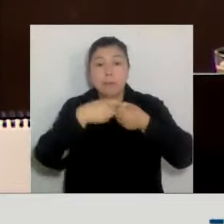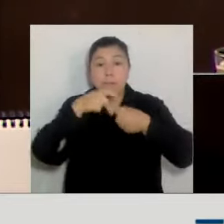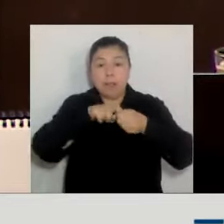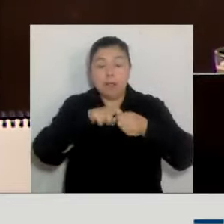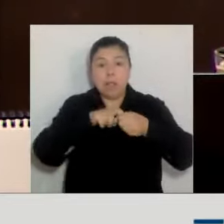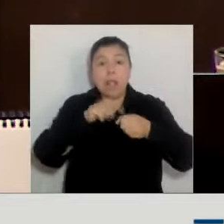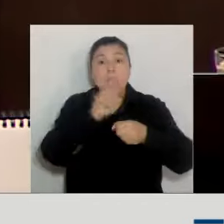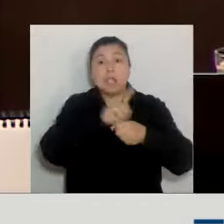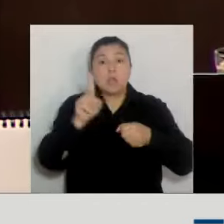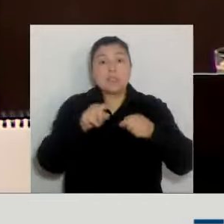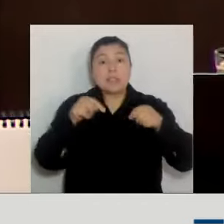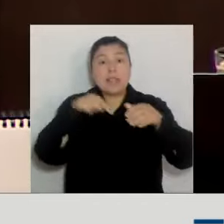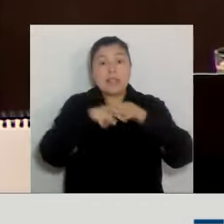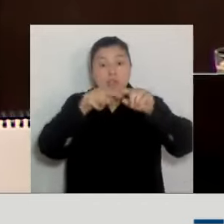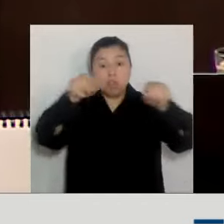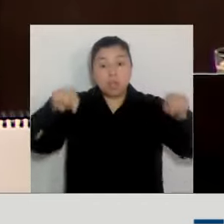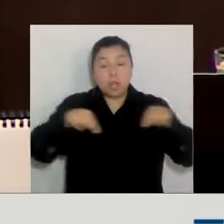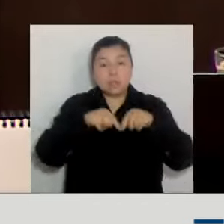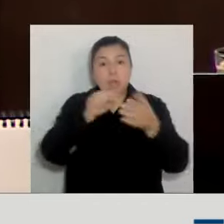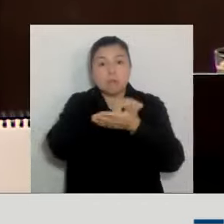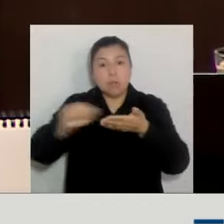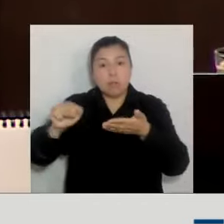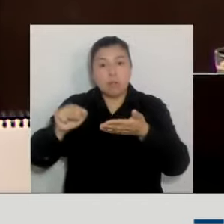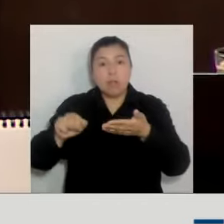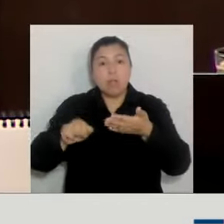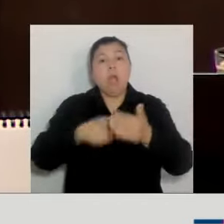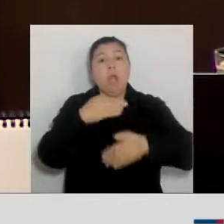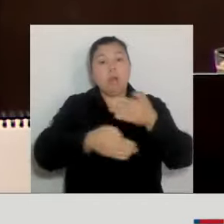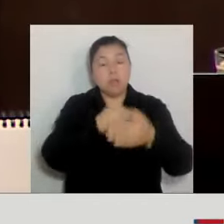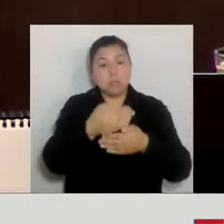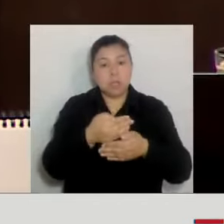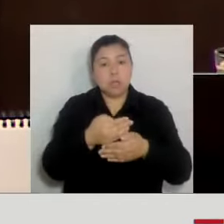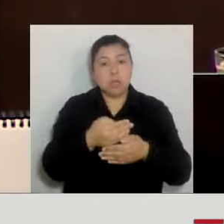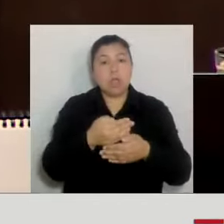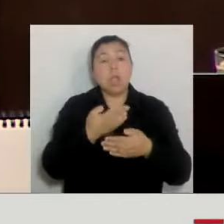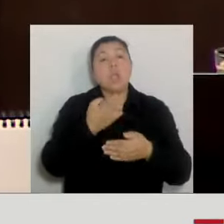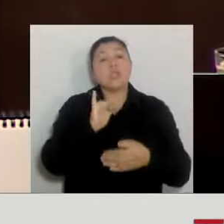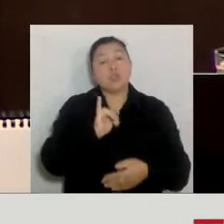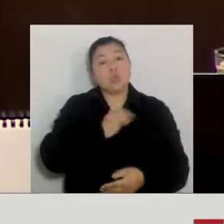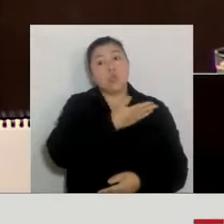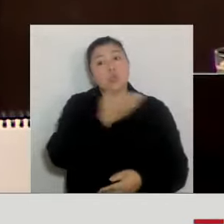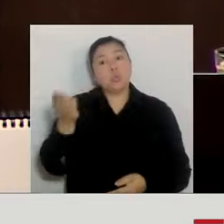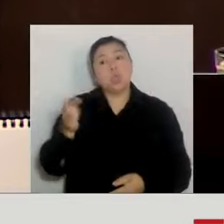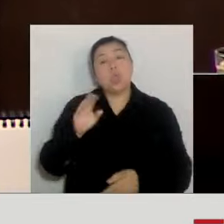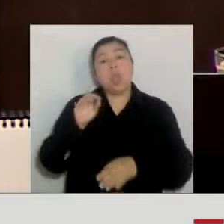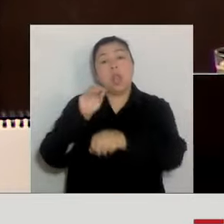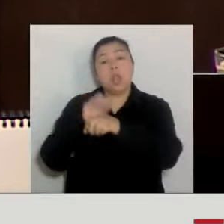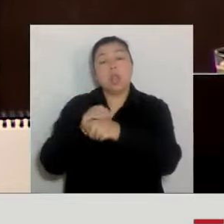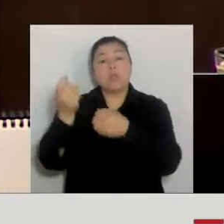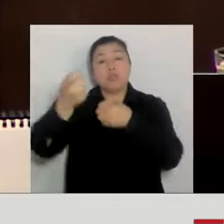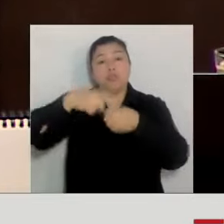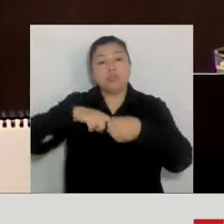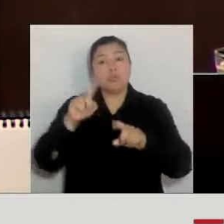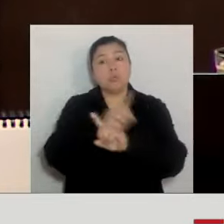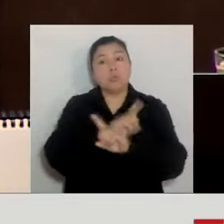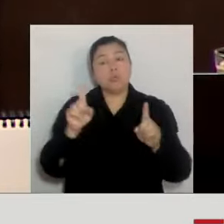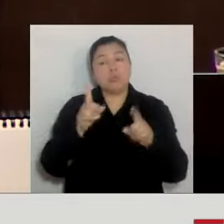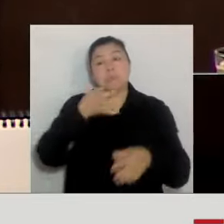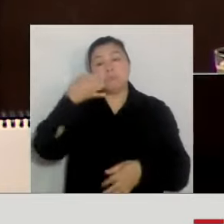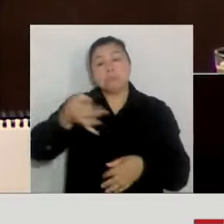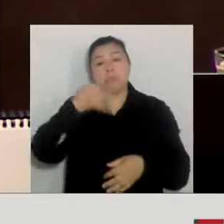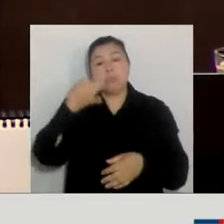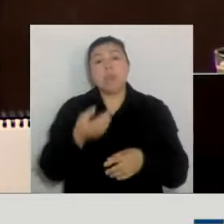no estén en sala los vamos a ir borrando para que podamos seguir avanzando si ustedes después les indican a alguien que haya estado inscrito y que no alcance hablar se puede volver